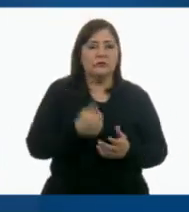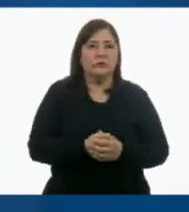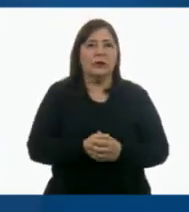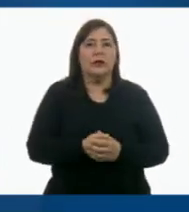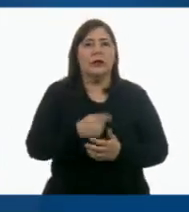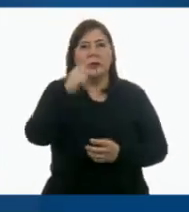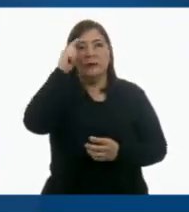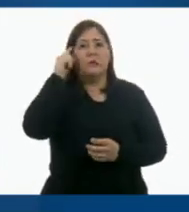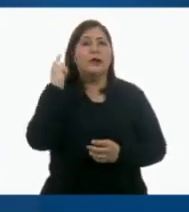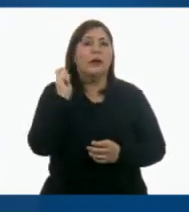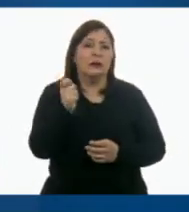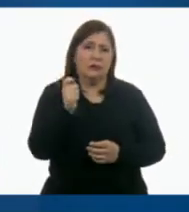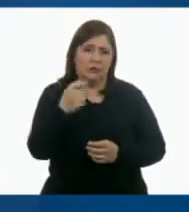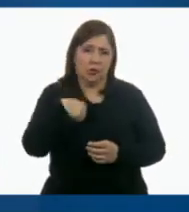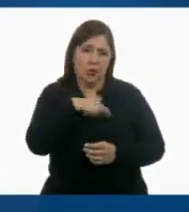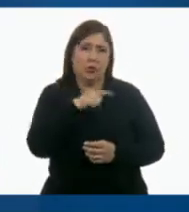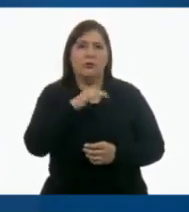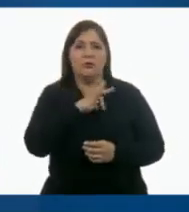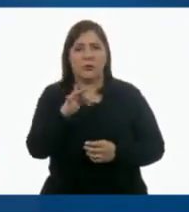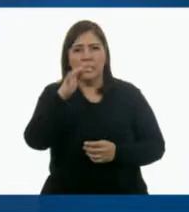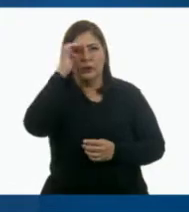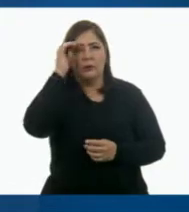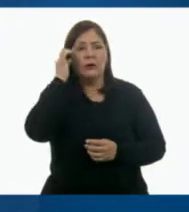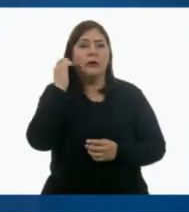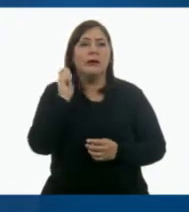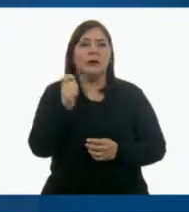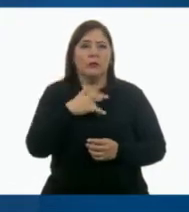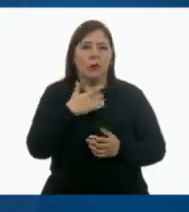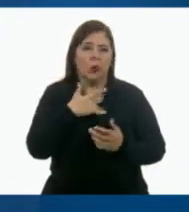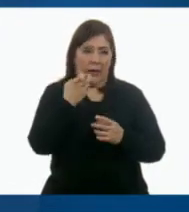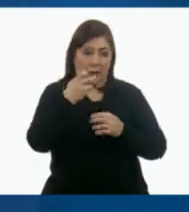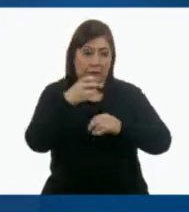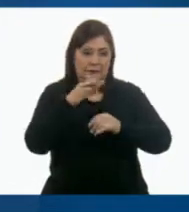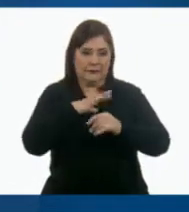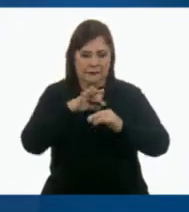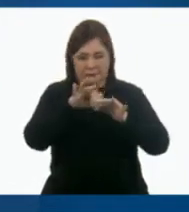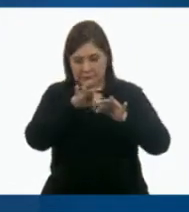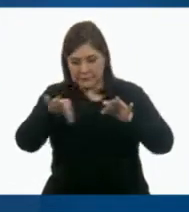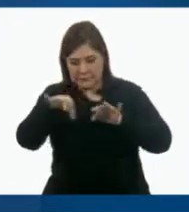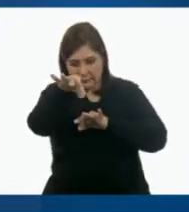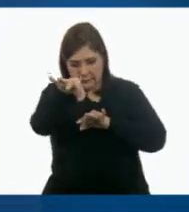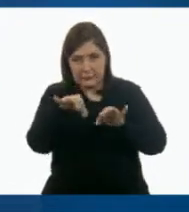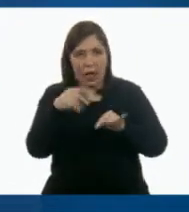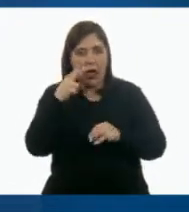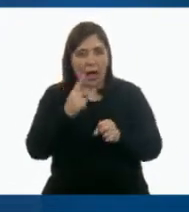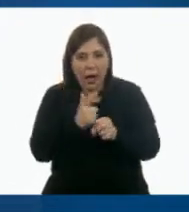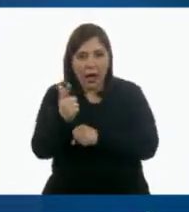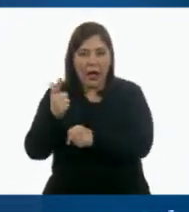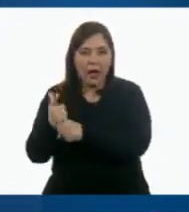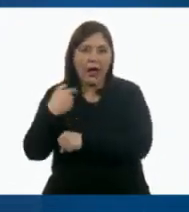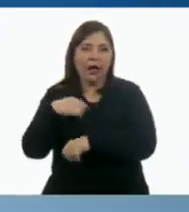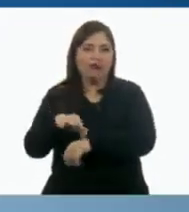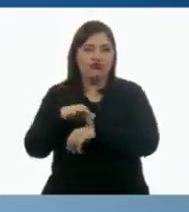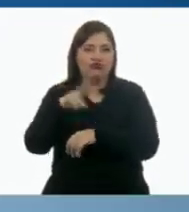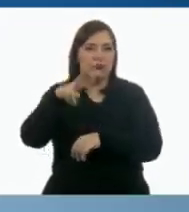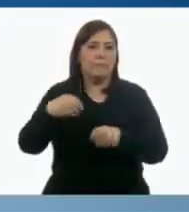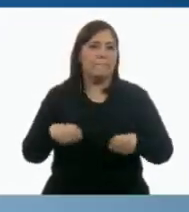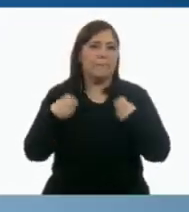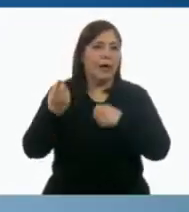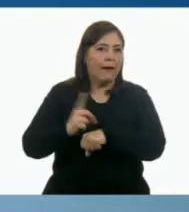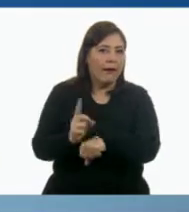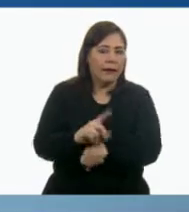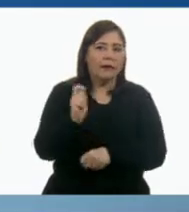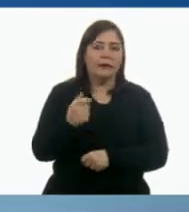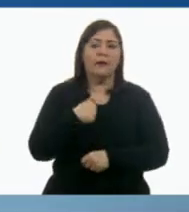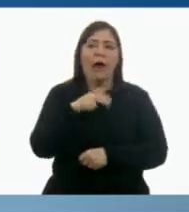principal es que nosotros podamos localizar este tipo de líneas en nuestra vida cotidiana. Yo encontré muchas, maestro. Aquí